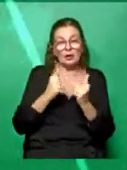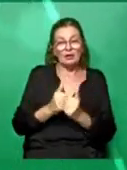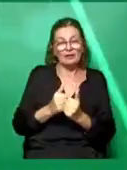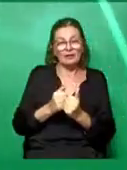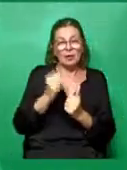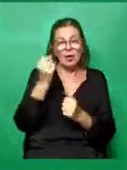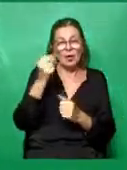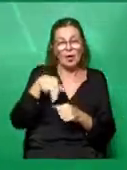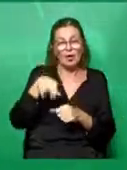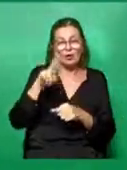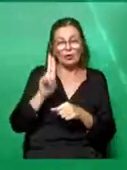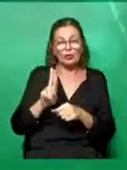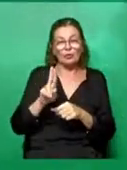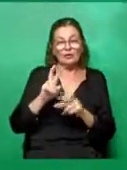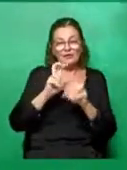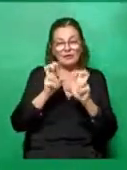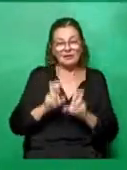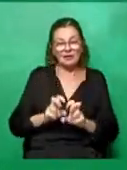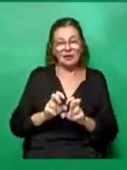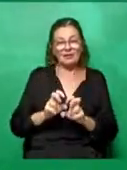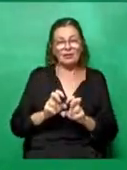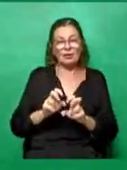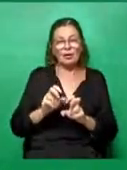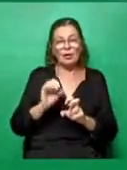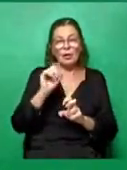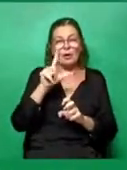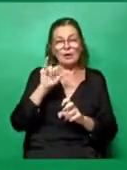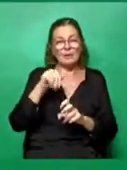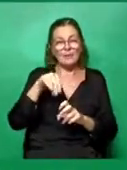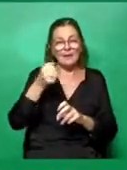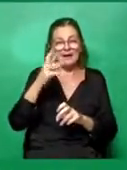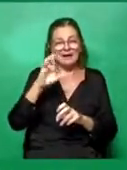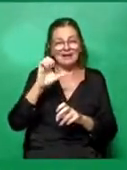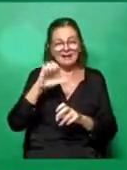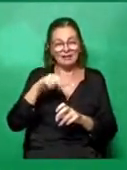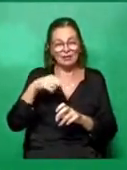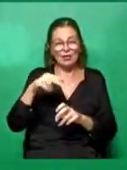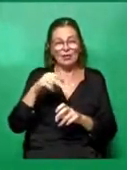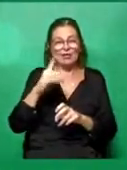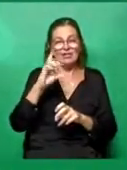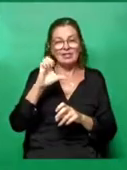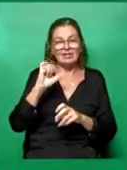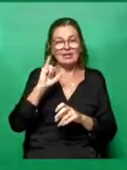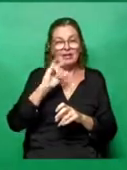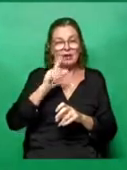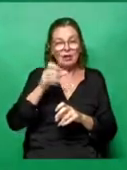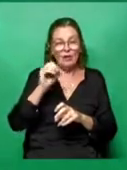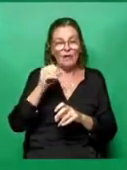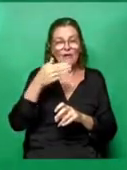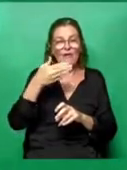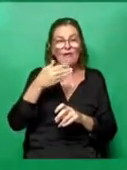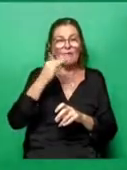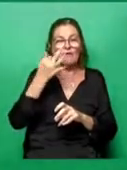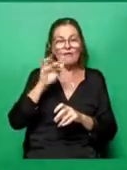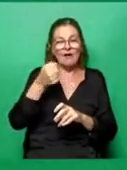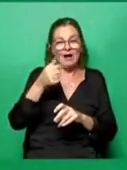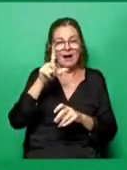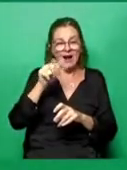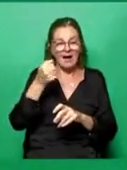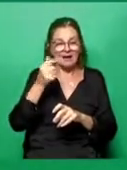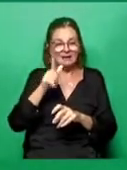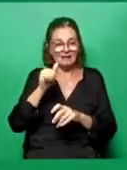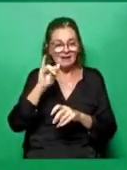Naciones Unidas, el investigador olimareño Diego Falagián va a presentar, vean ustedes, una herramienta basada en